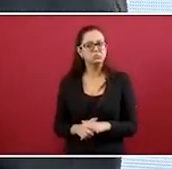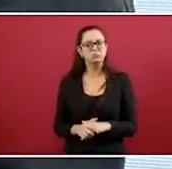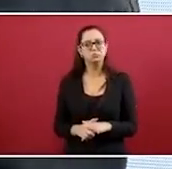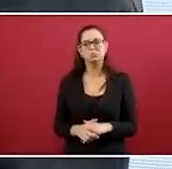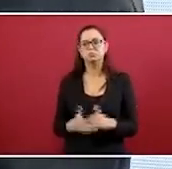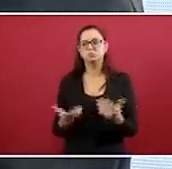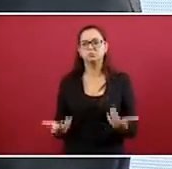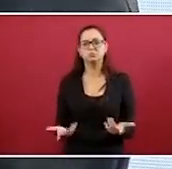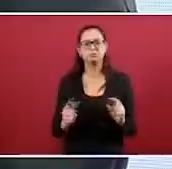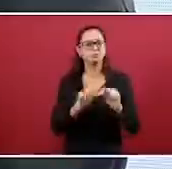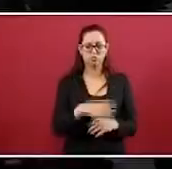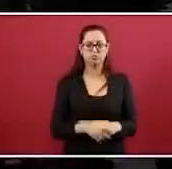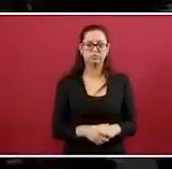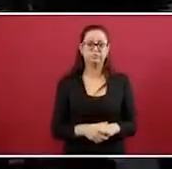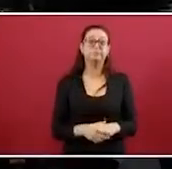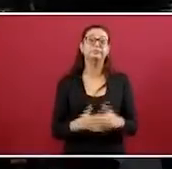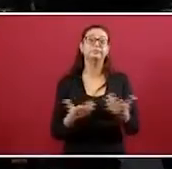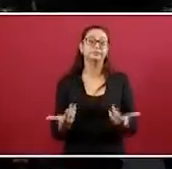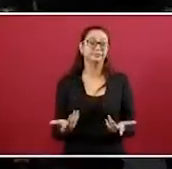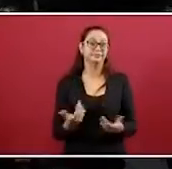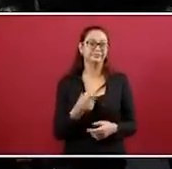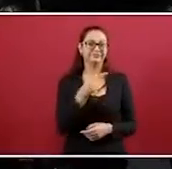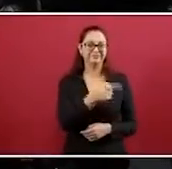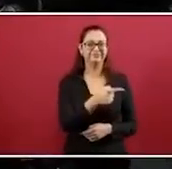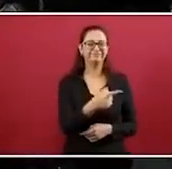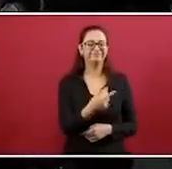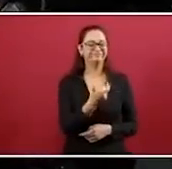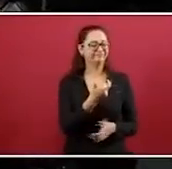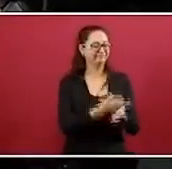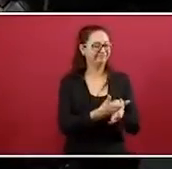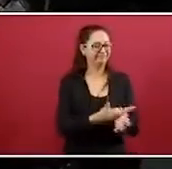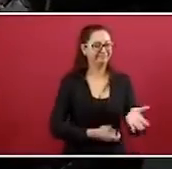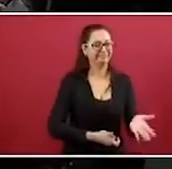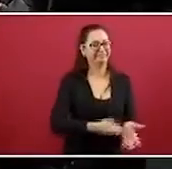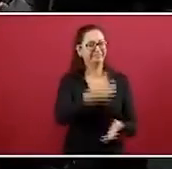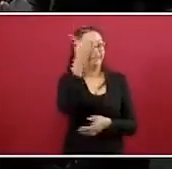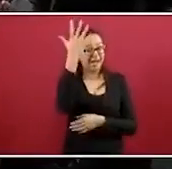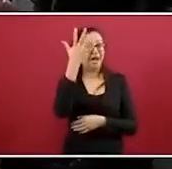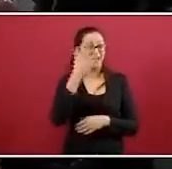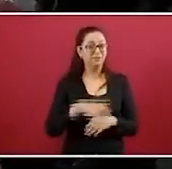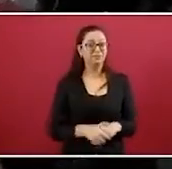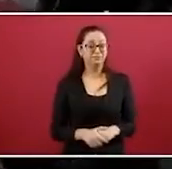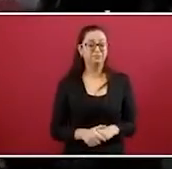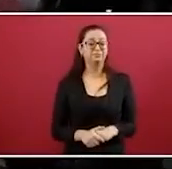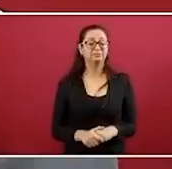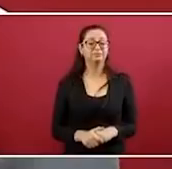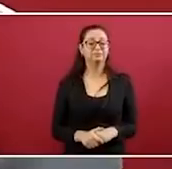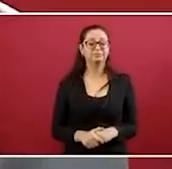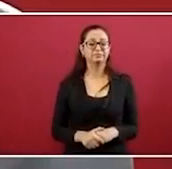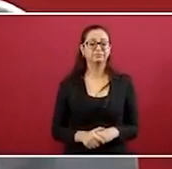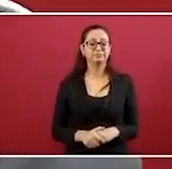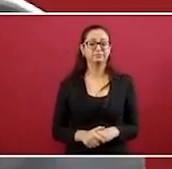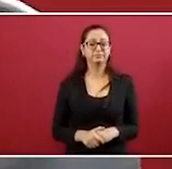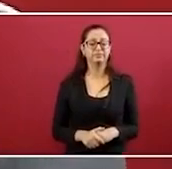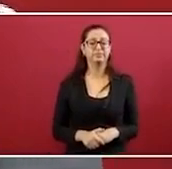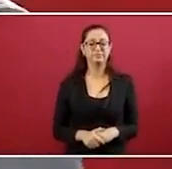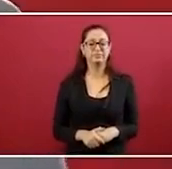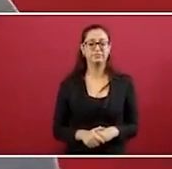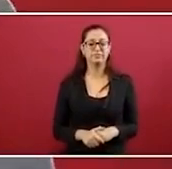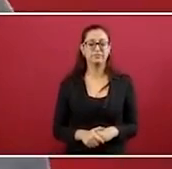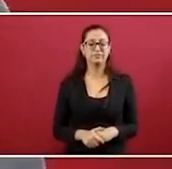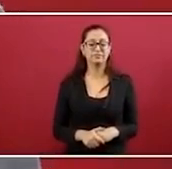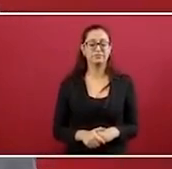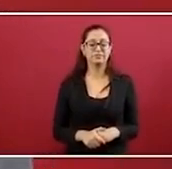Abastecía todo el mercado, se producía toda la energía eléctrica que consumíamos. México es de